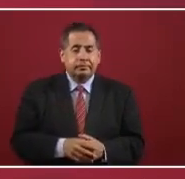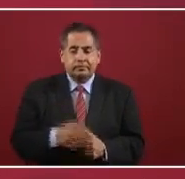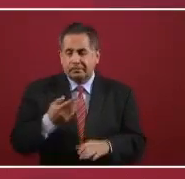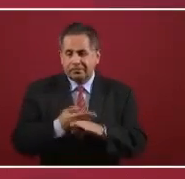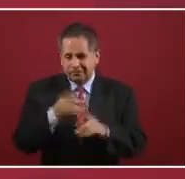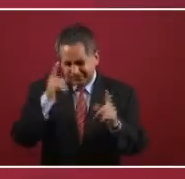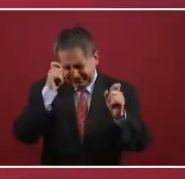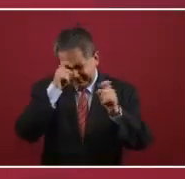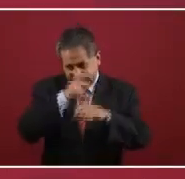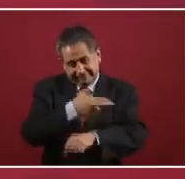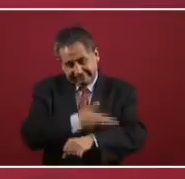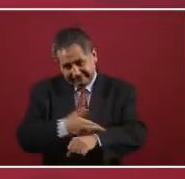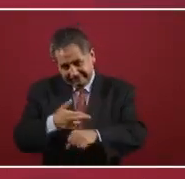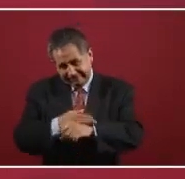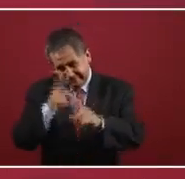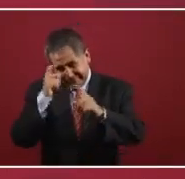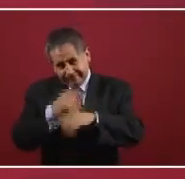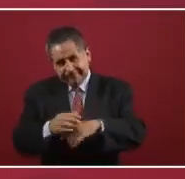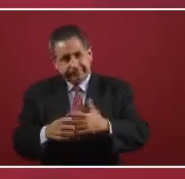muy complicados,